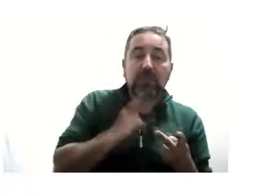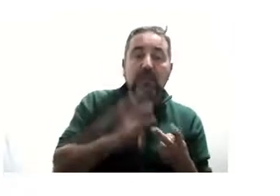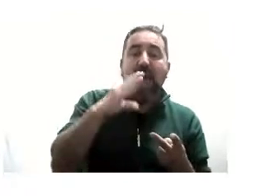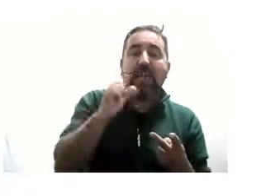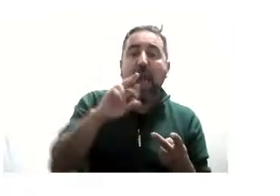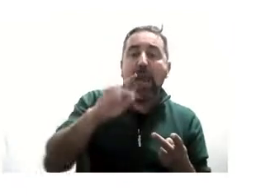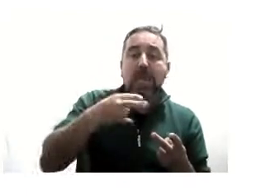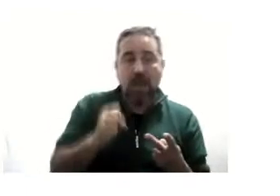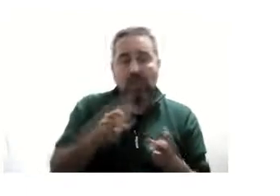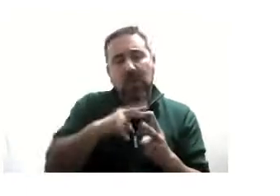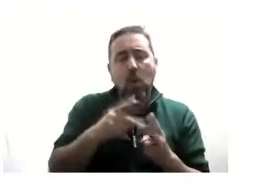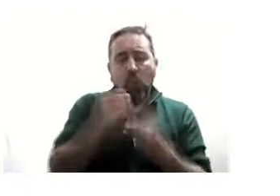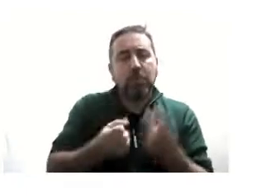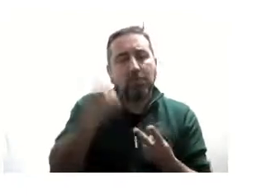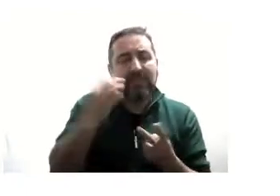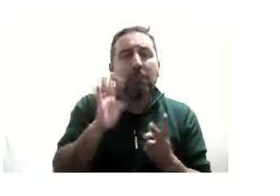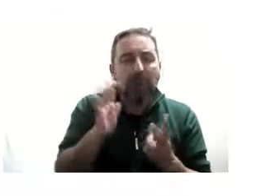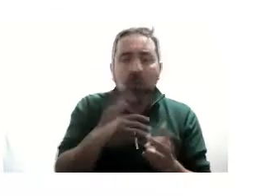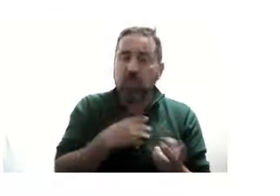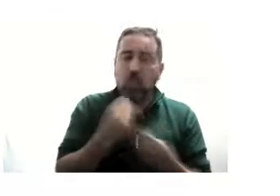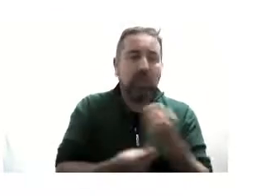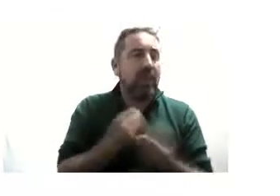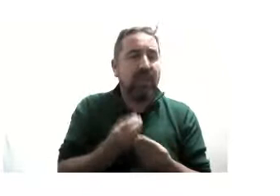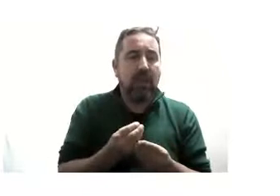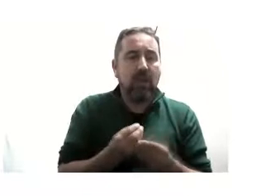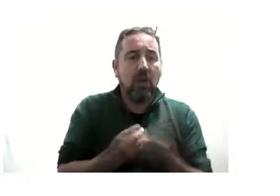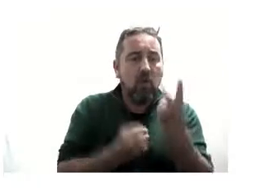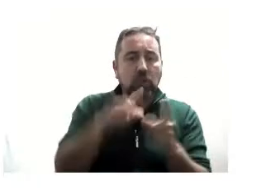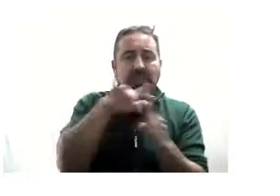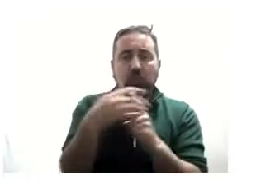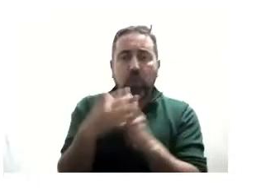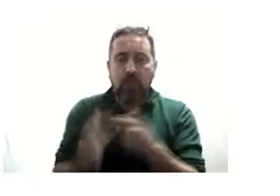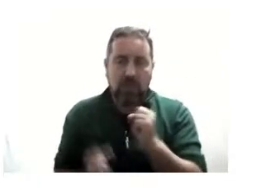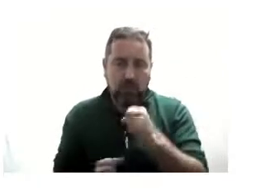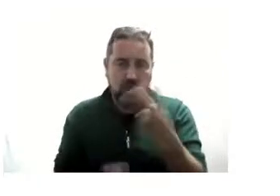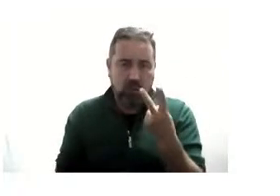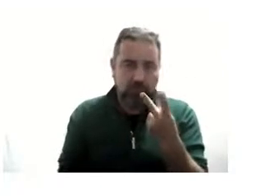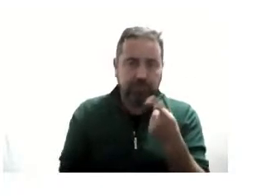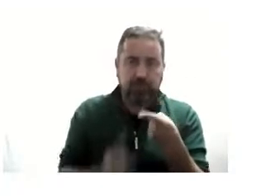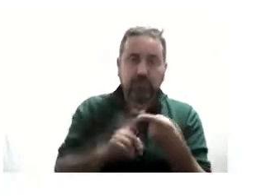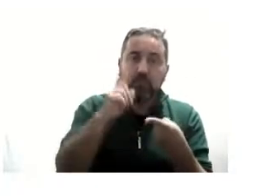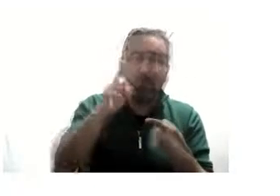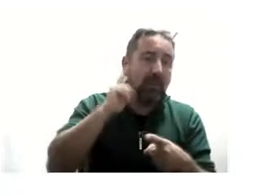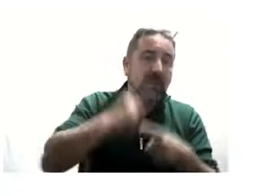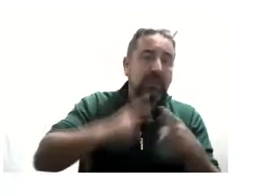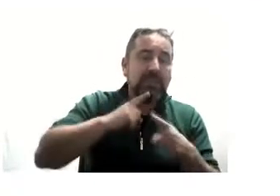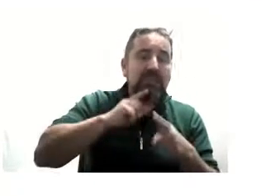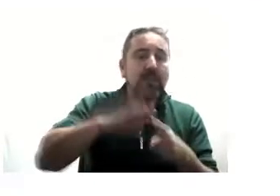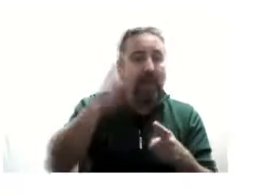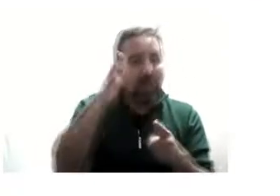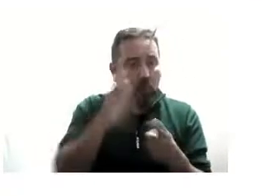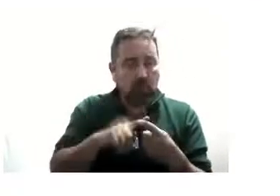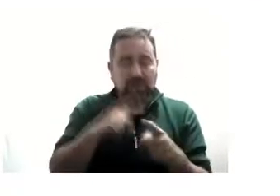indicaciones, pero en general se pueden utilizar en 2 situaciones. Una, en las hipoacusias neurosensoriales.